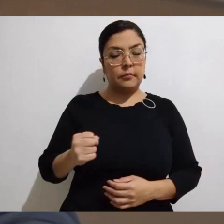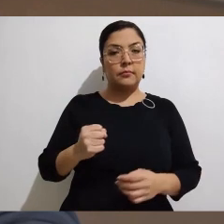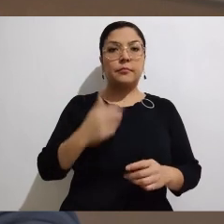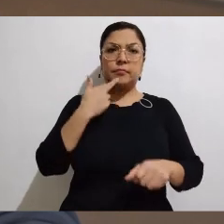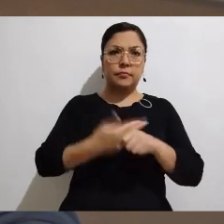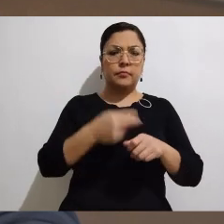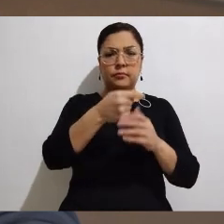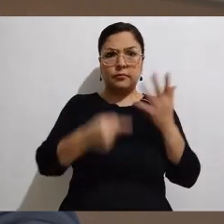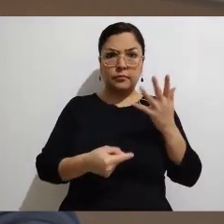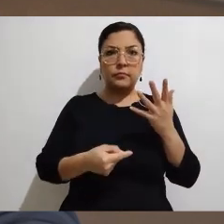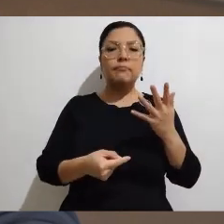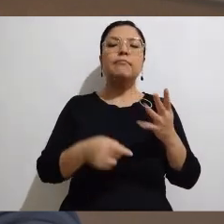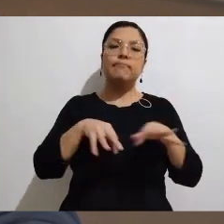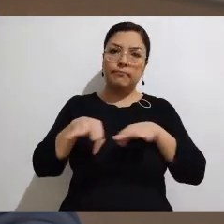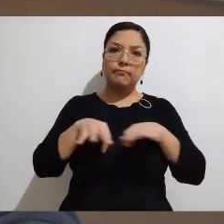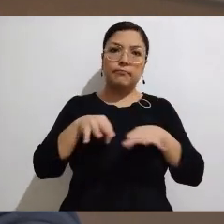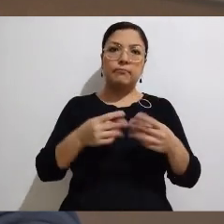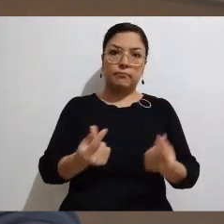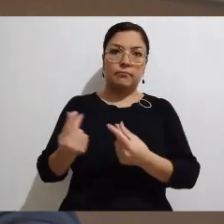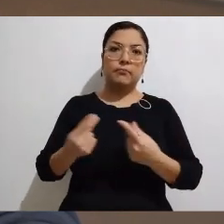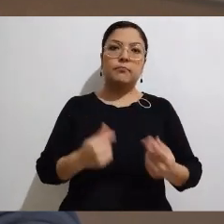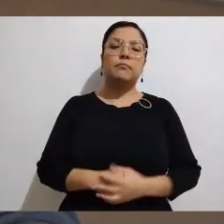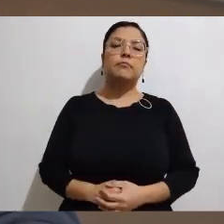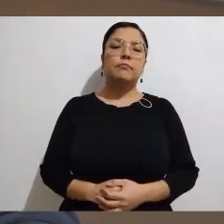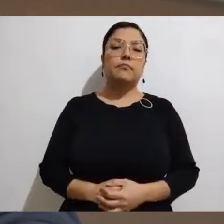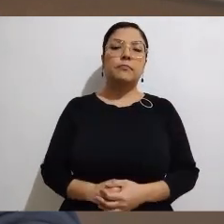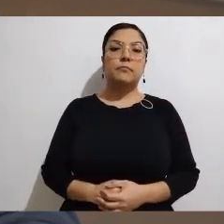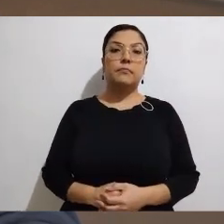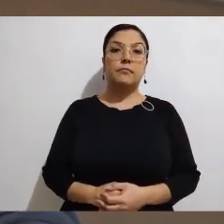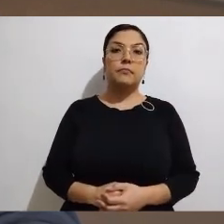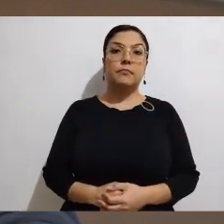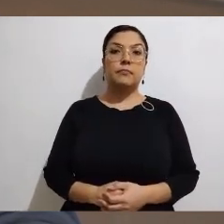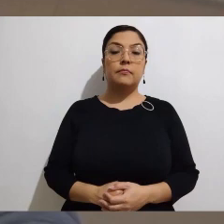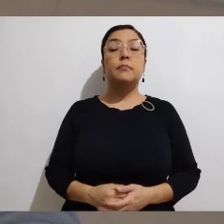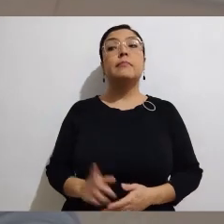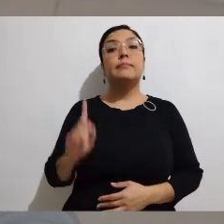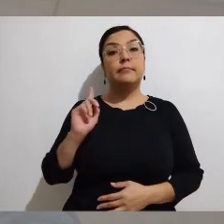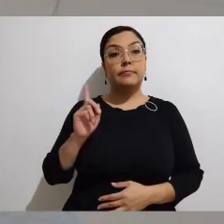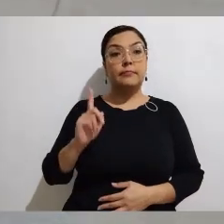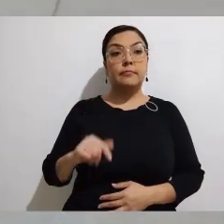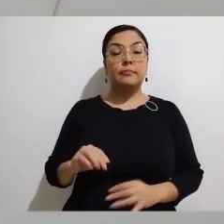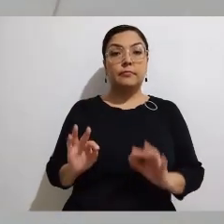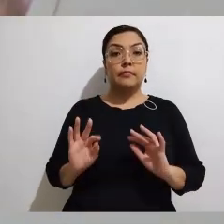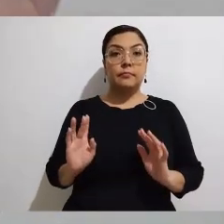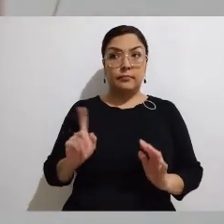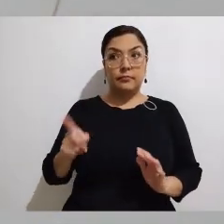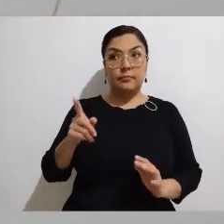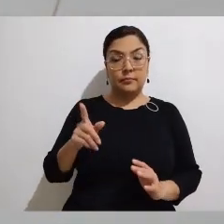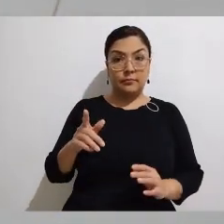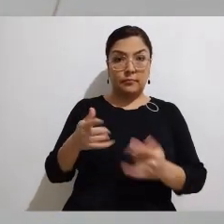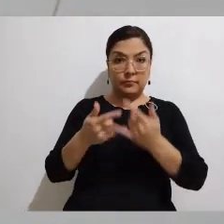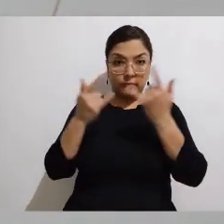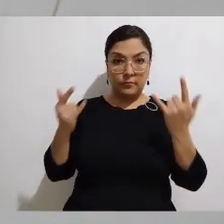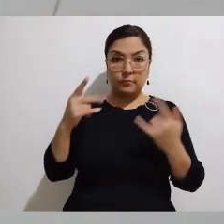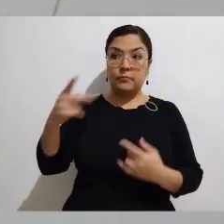tareas relacionadas con el proceso electoral 2024. Pues muy bien, fíjense que además de todo esto, su currículum es muy amplio,